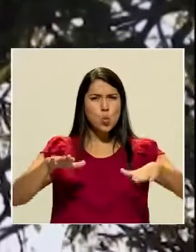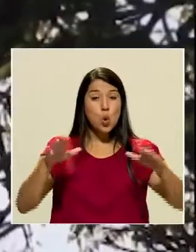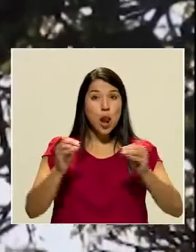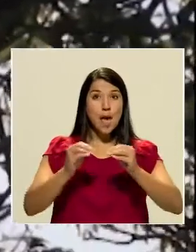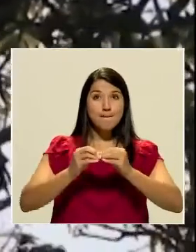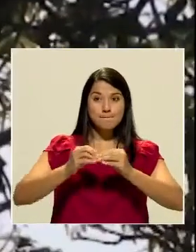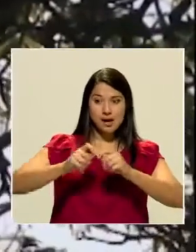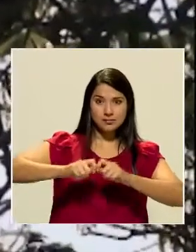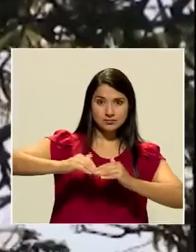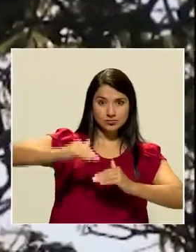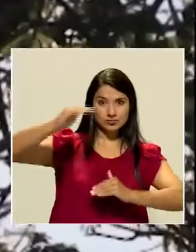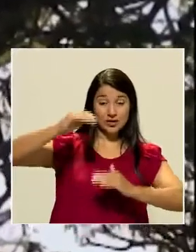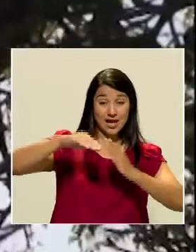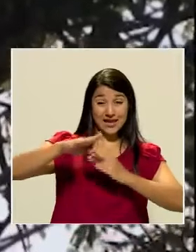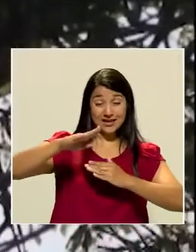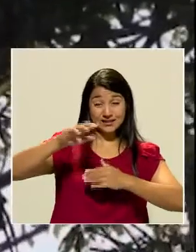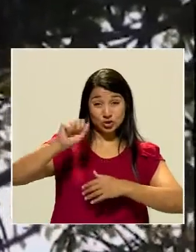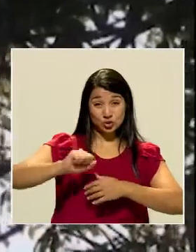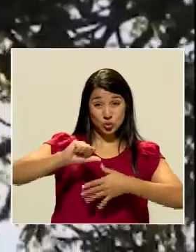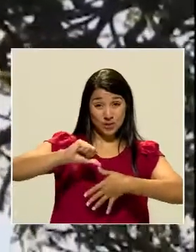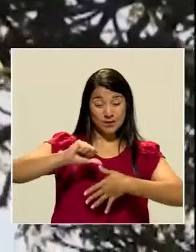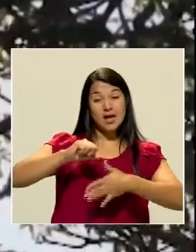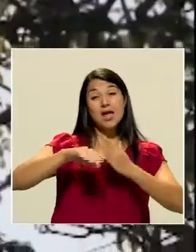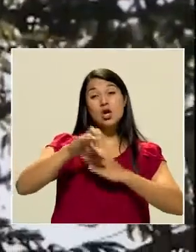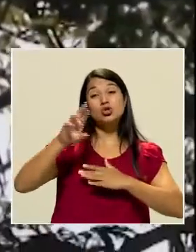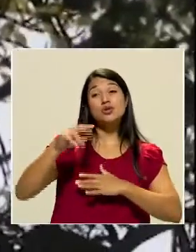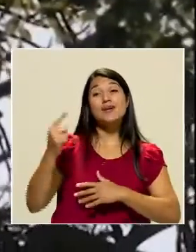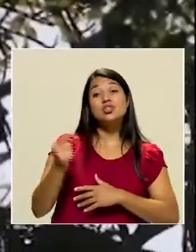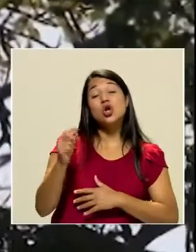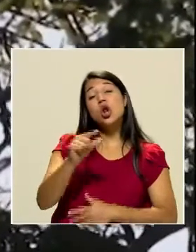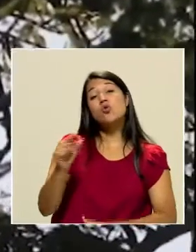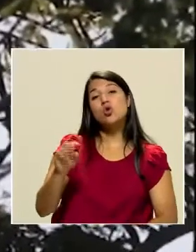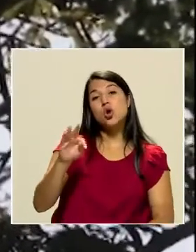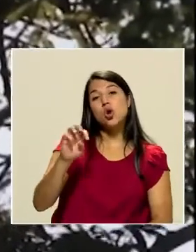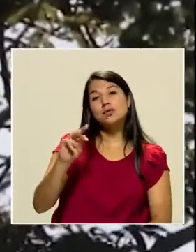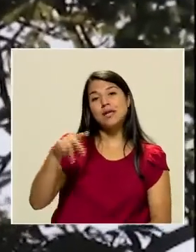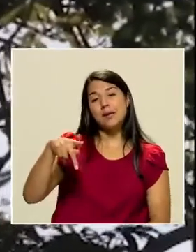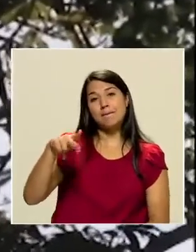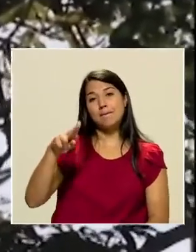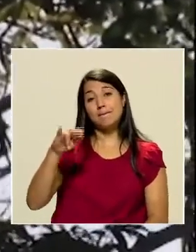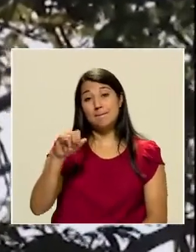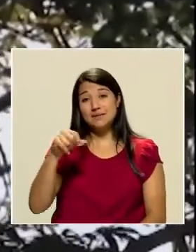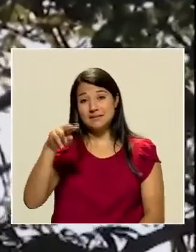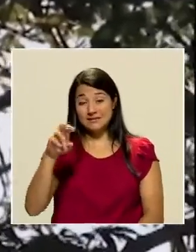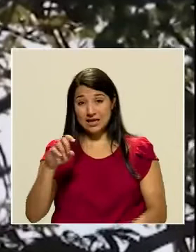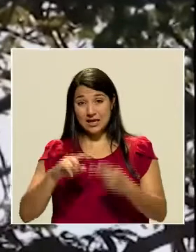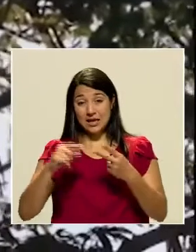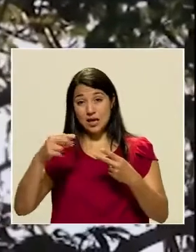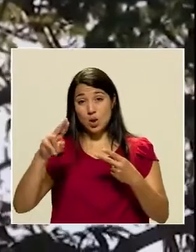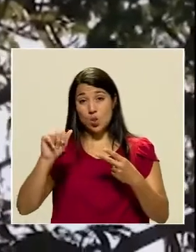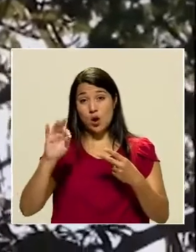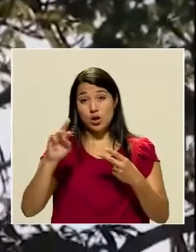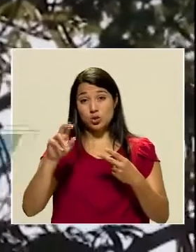Sudamérica. En Costa Rica se encuentra solo en las cuencas del río Tempisque y de los Guatusos. Es una de las aves